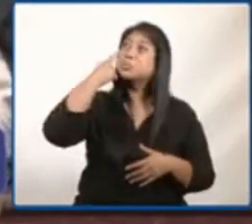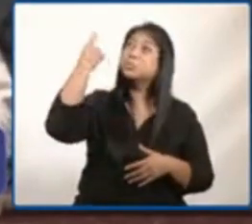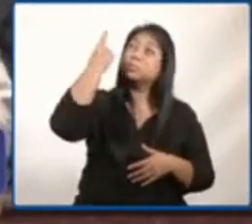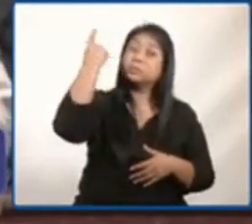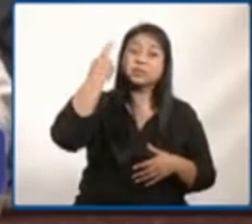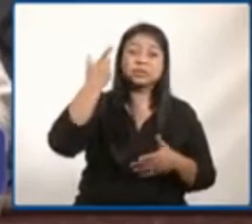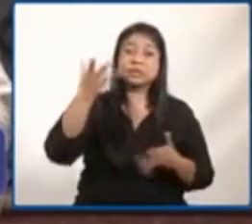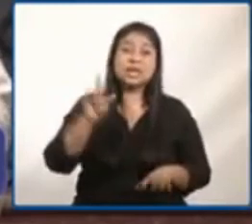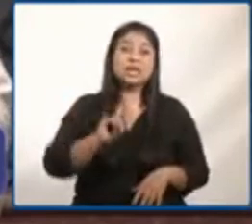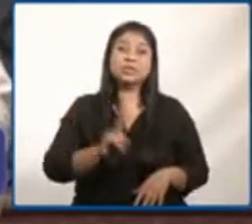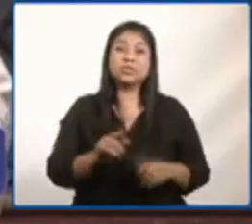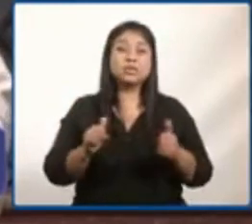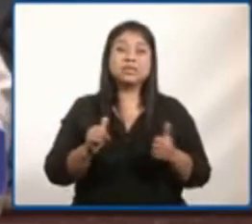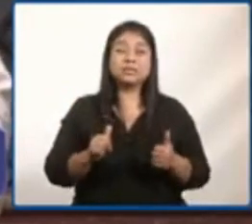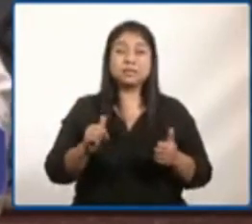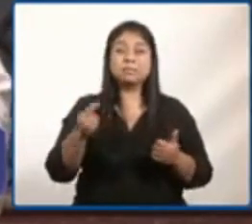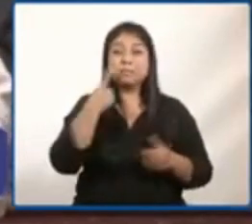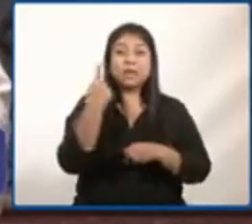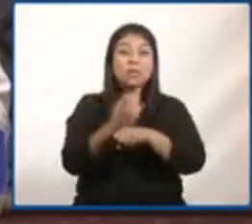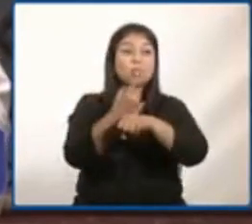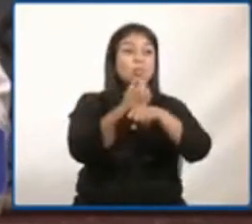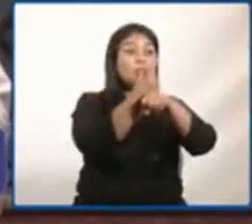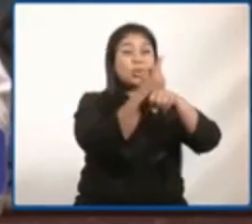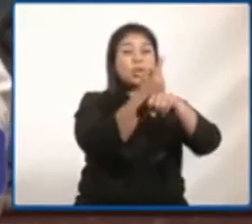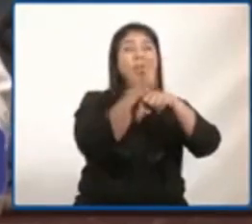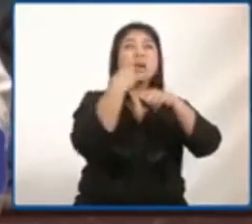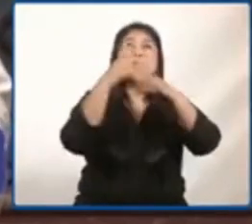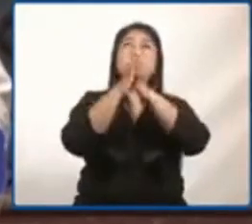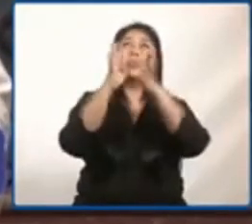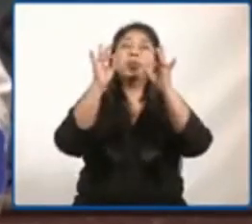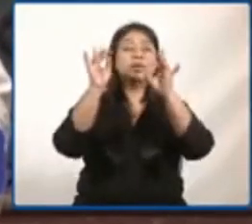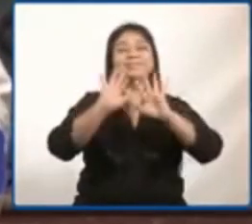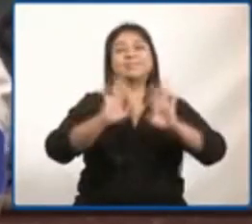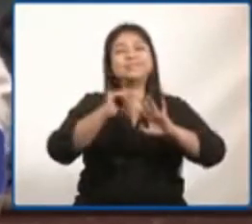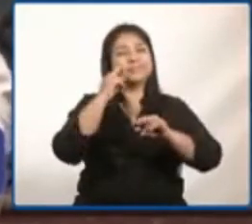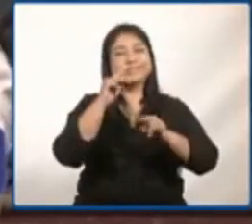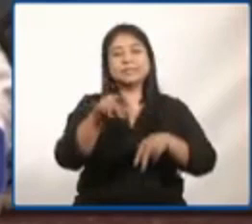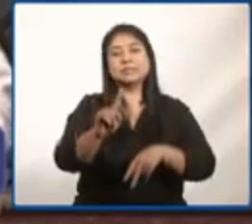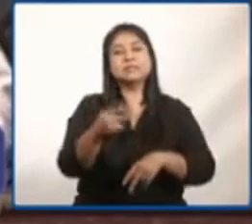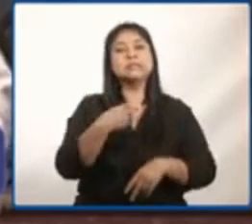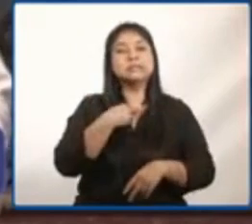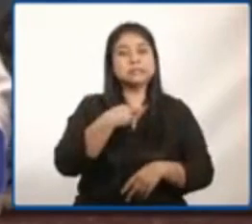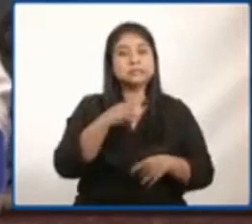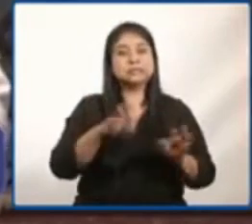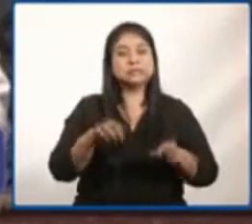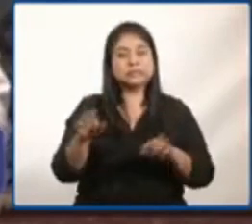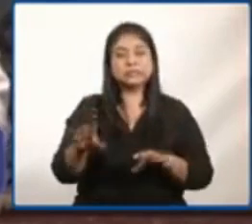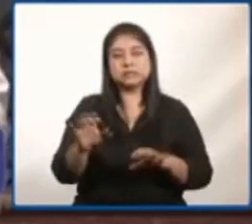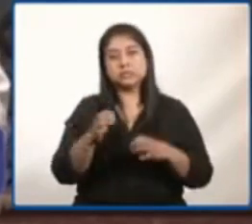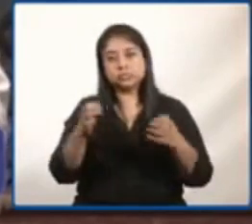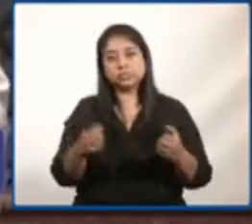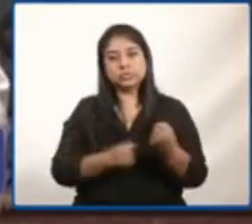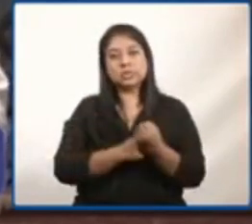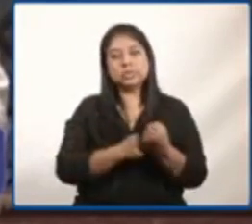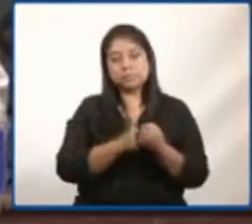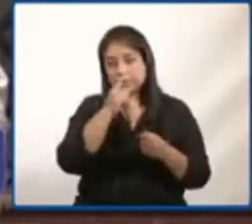adecuadas para continuar y que en ese sentido pondrían en riesgo la vida de las personas. Y el apoyo también de Brasil, que